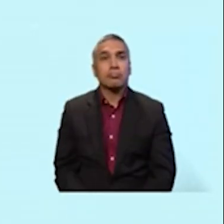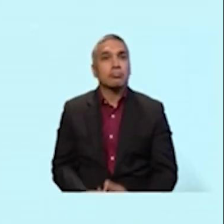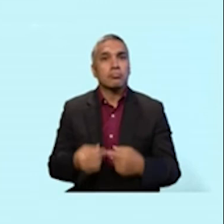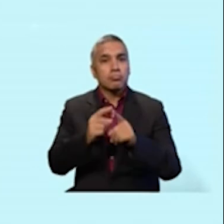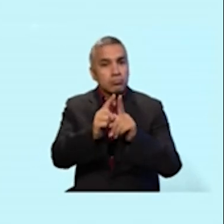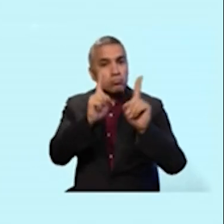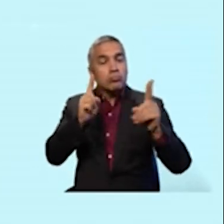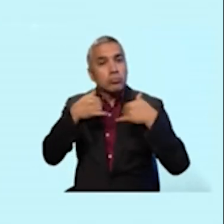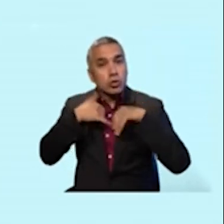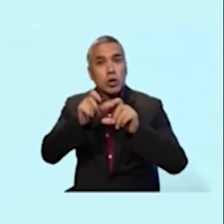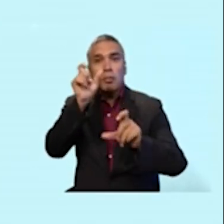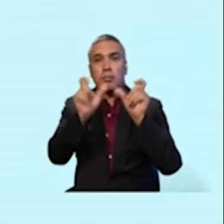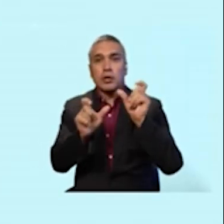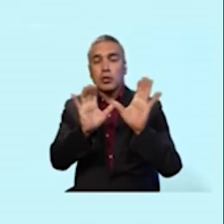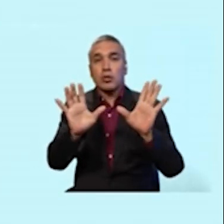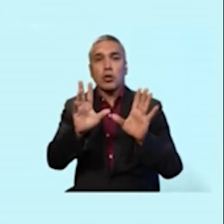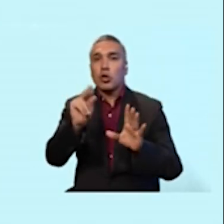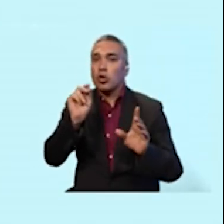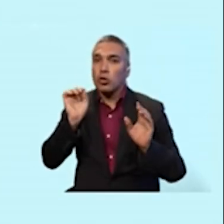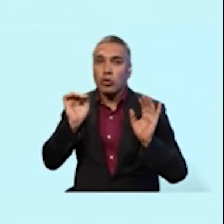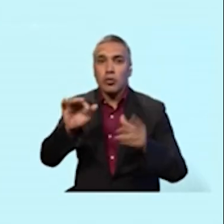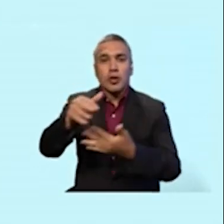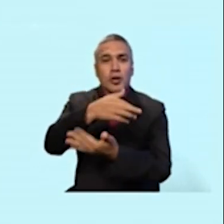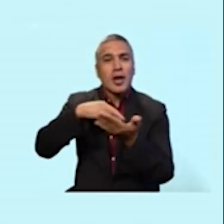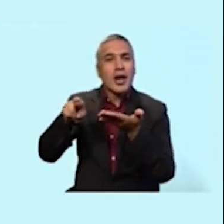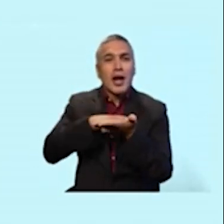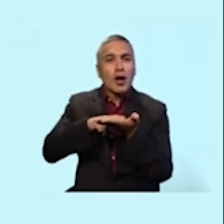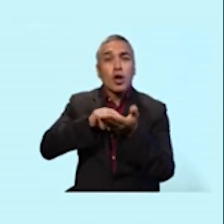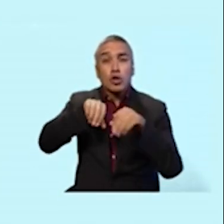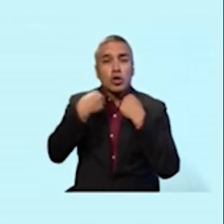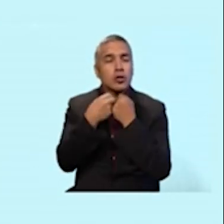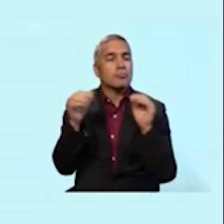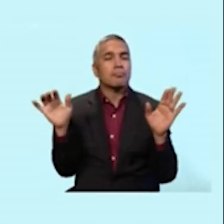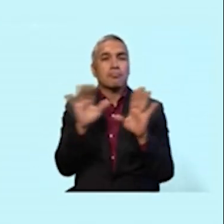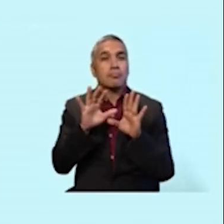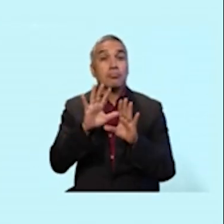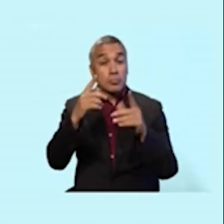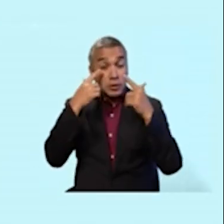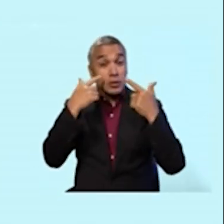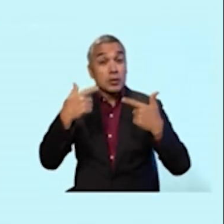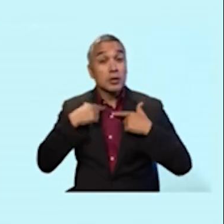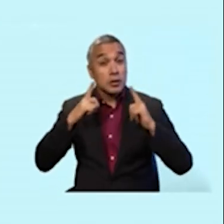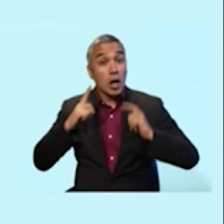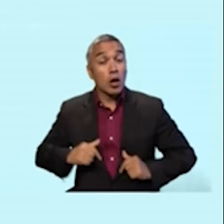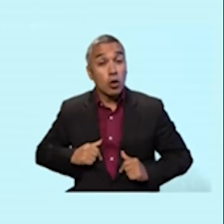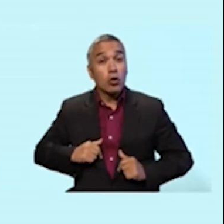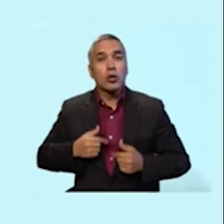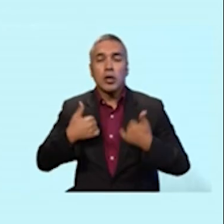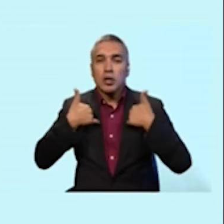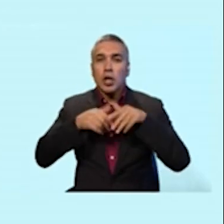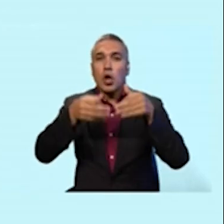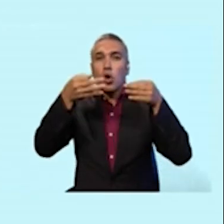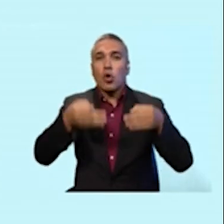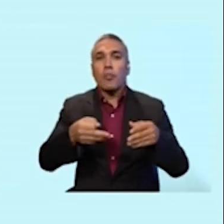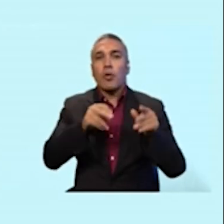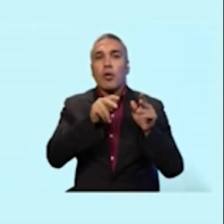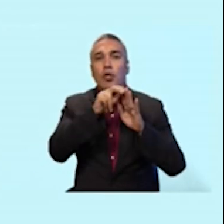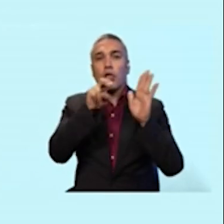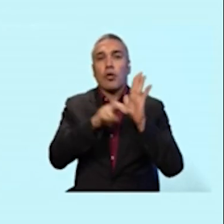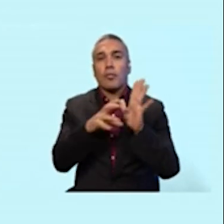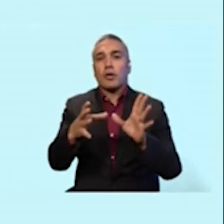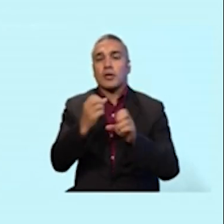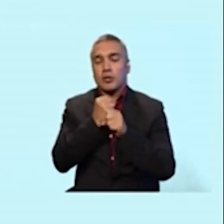mantener distancia entre personas y no acudir a reuniones ni eventos sociales. Por tu salud y la de todos, sigue cumpliendo con las medidas